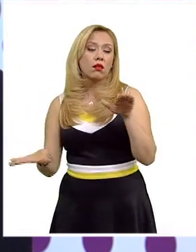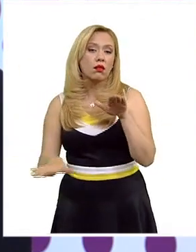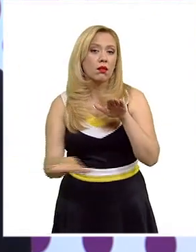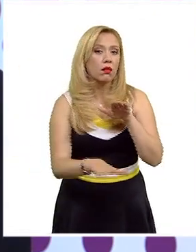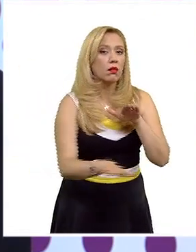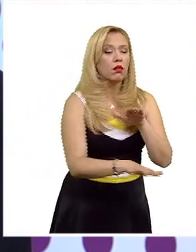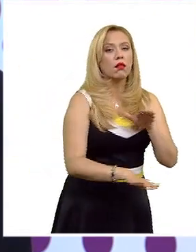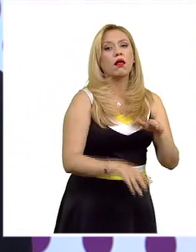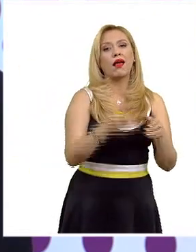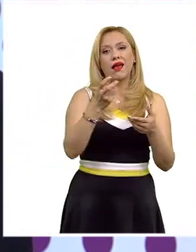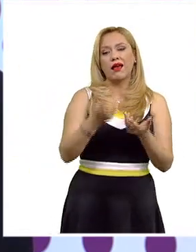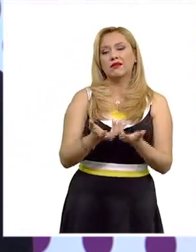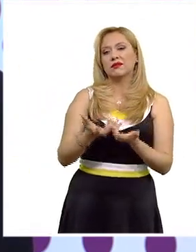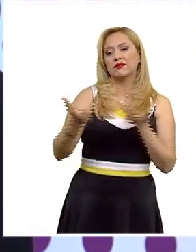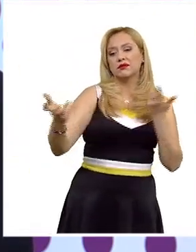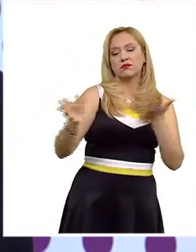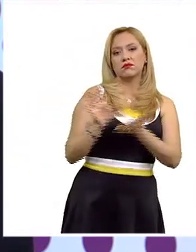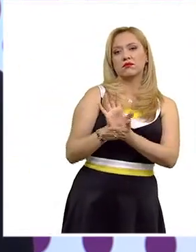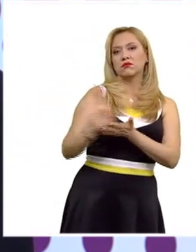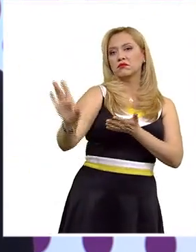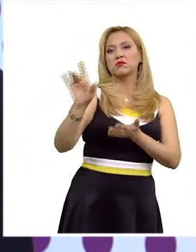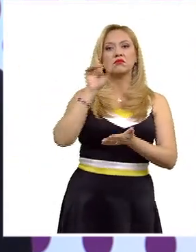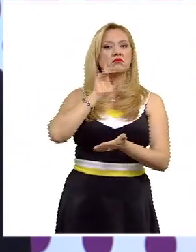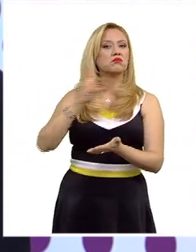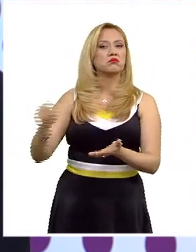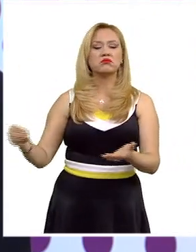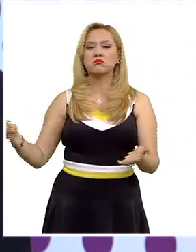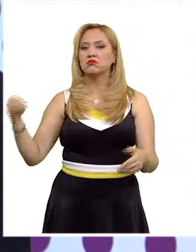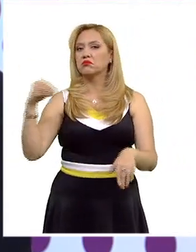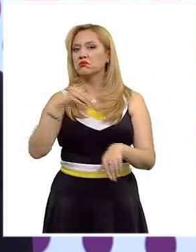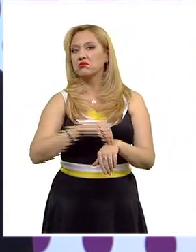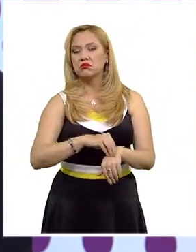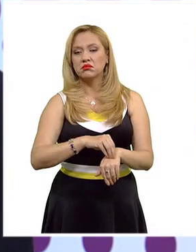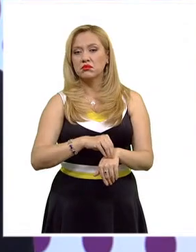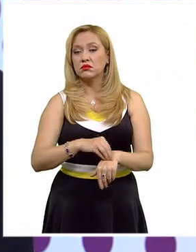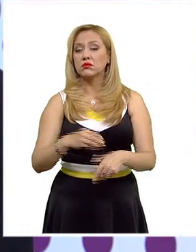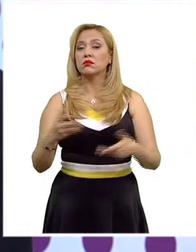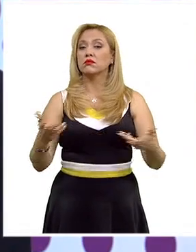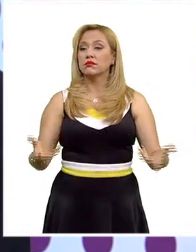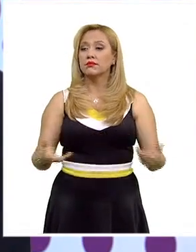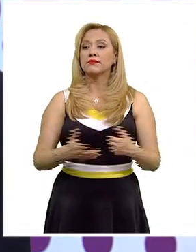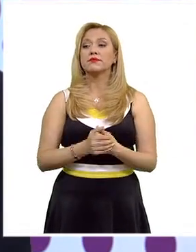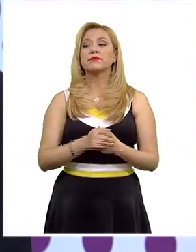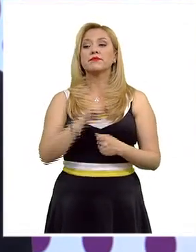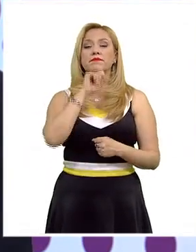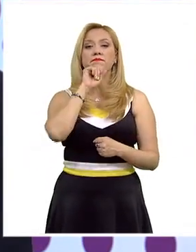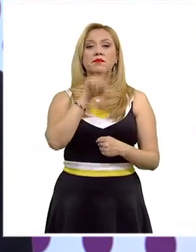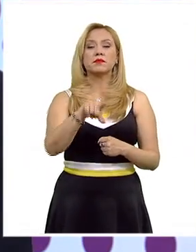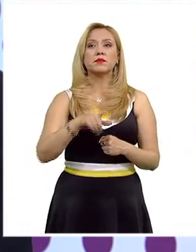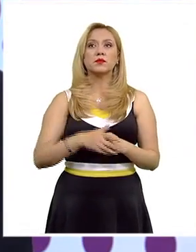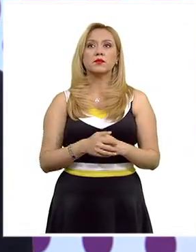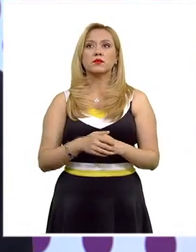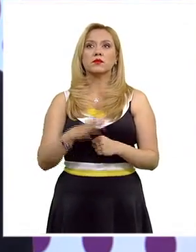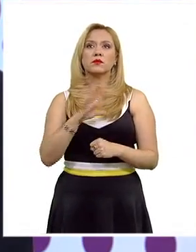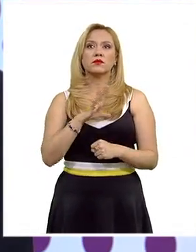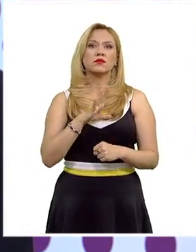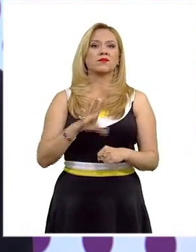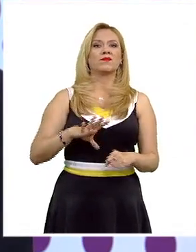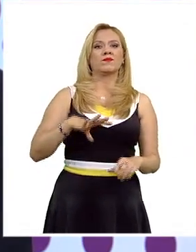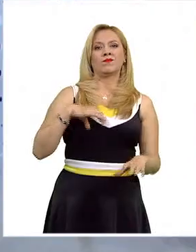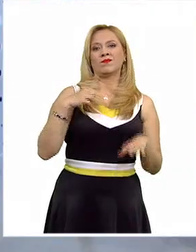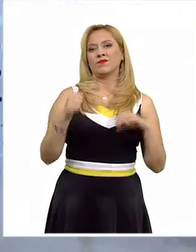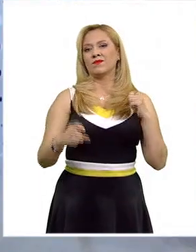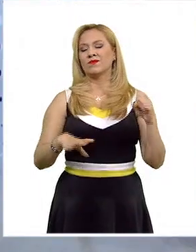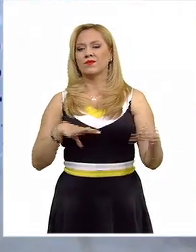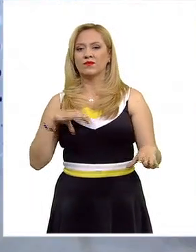segregación que hace que las mujeres no quepan, si queremos decirlo así, en esos espacios. Y además donde hay arbitrariedad. ¿Qué quiere